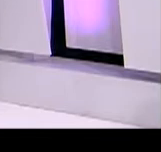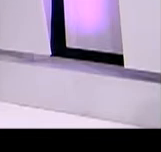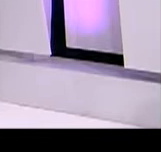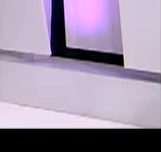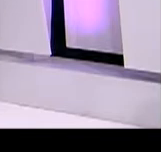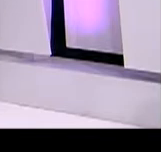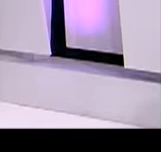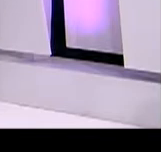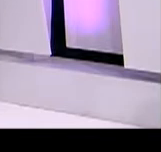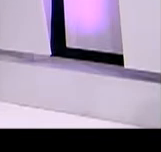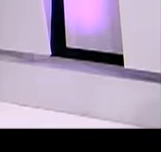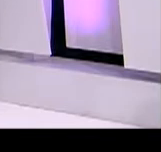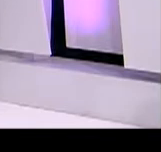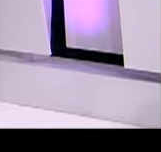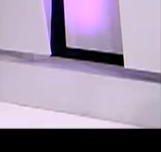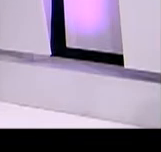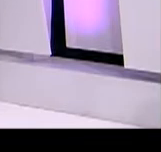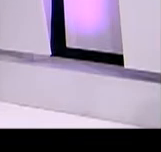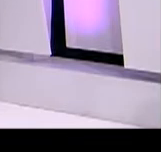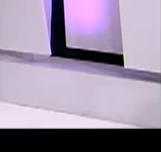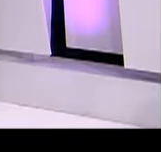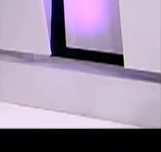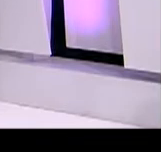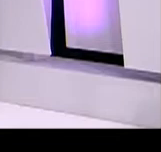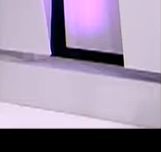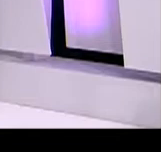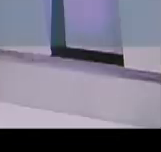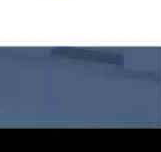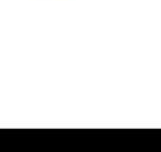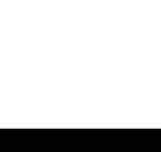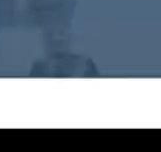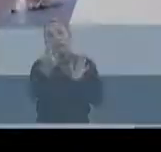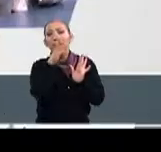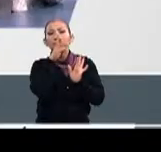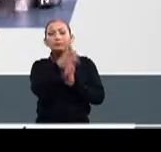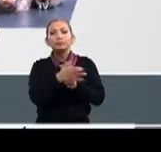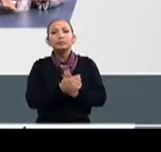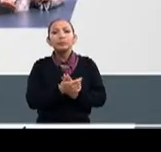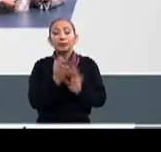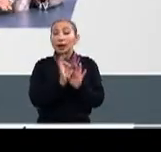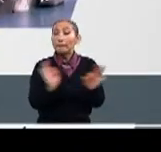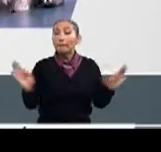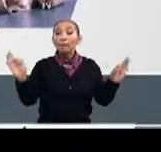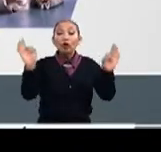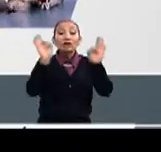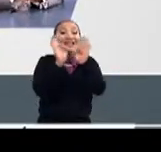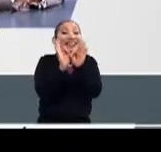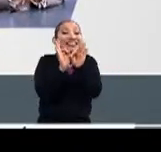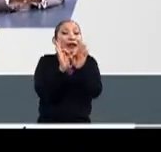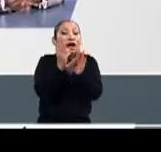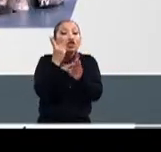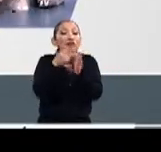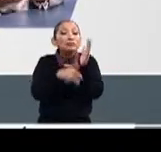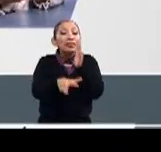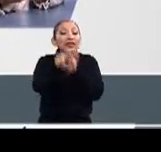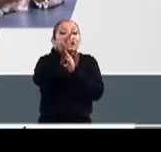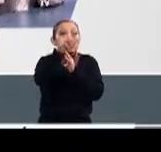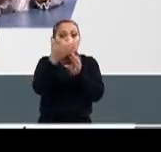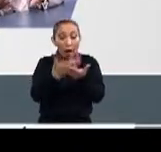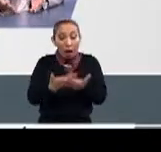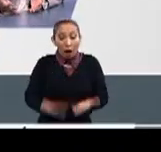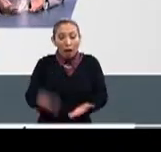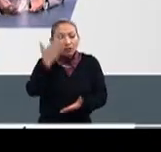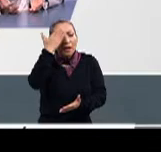por qué debemos valorar la Revolución Mexicana como acontecimiento histórico. es muy importante que hoy en el 2018